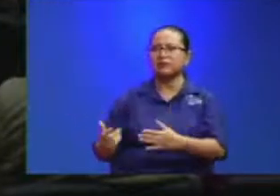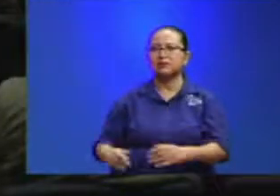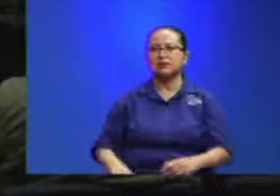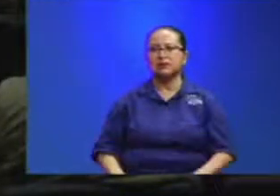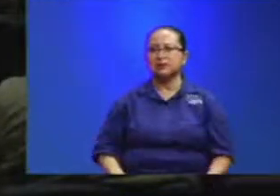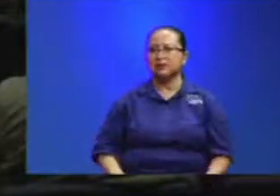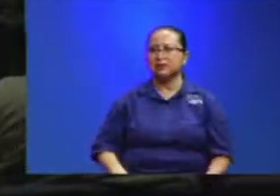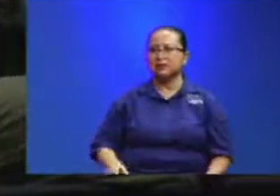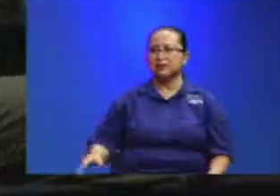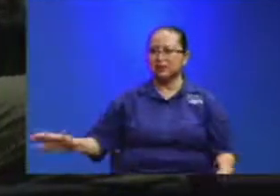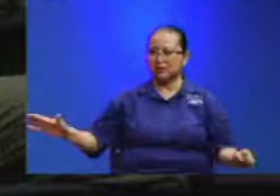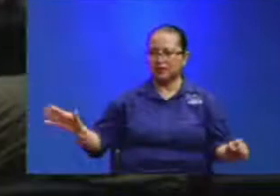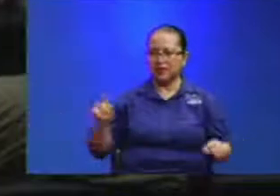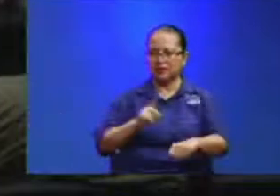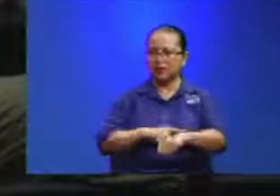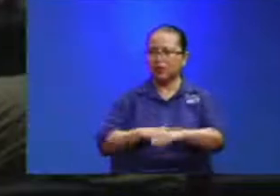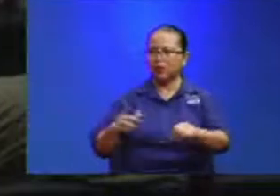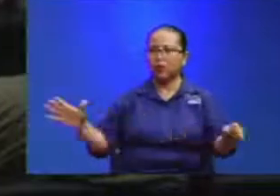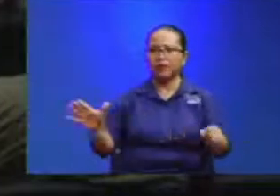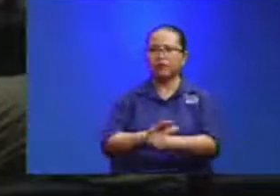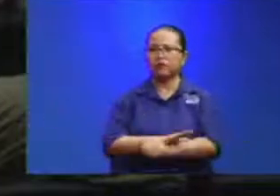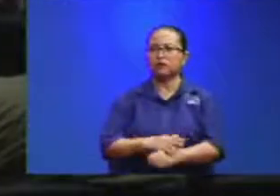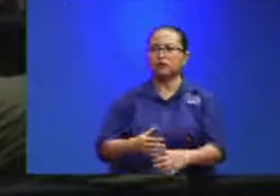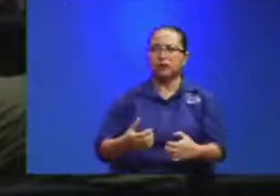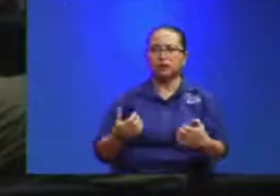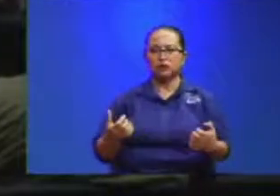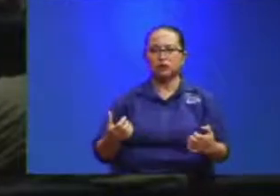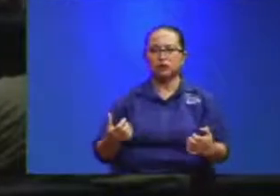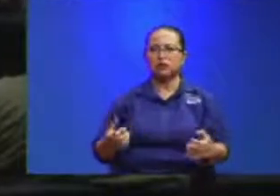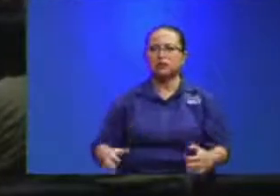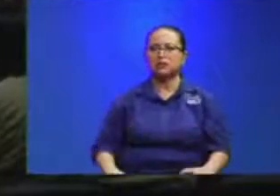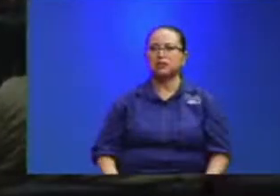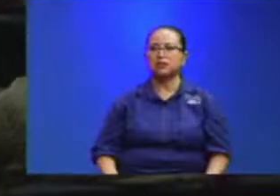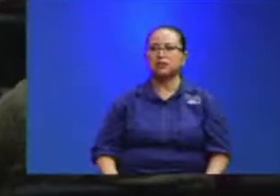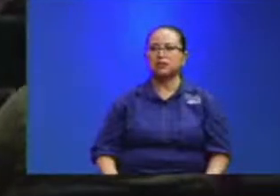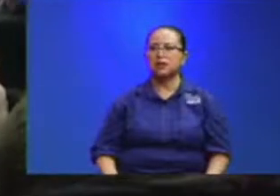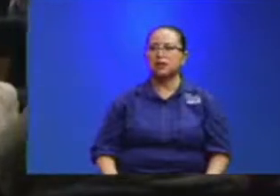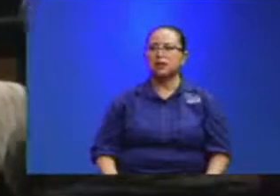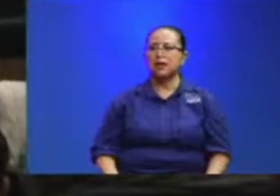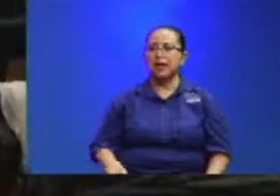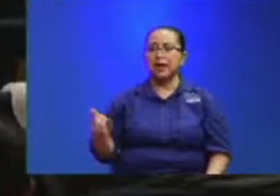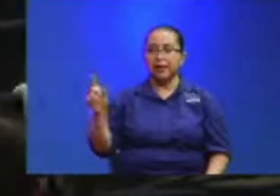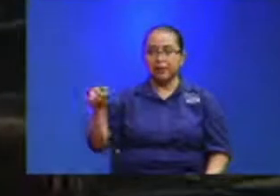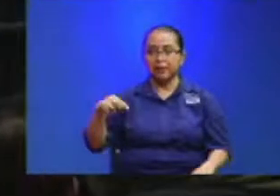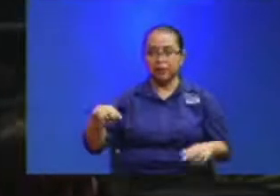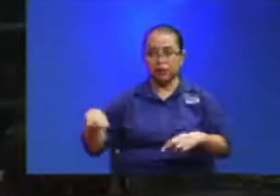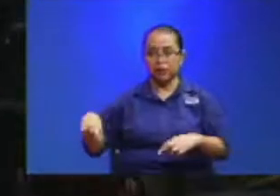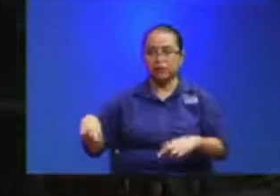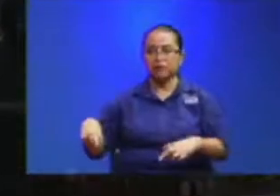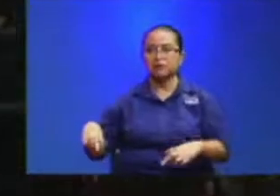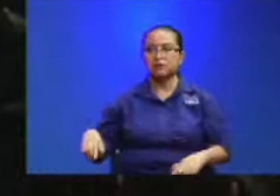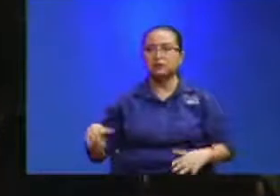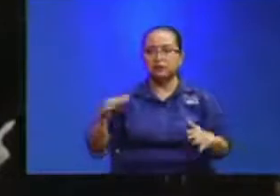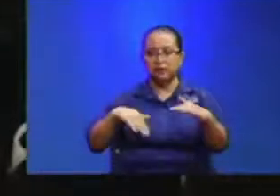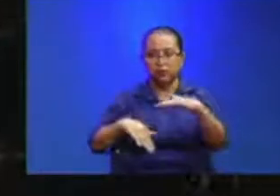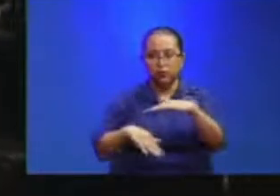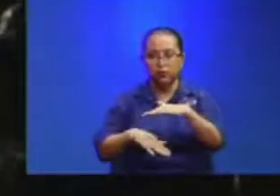a tiempo completo juan pueblo estaba metido debajo del mesa nine en la última fila